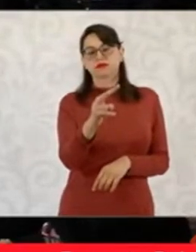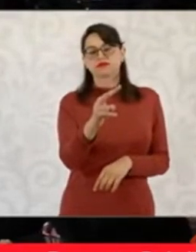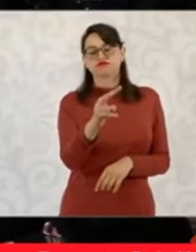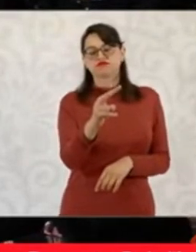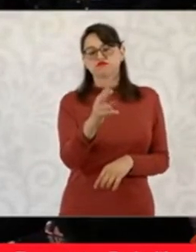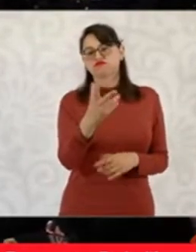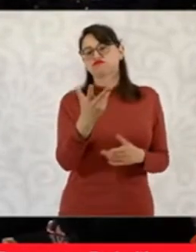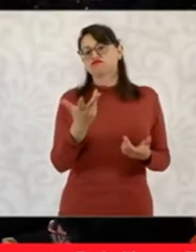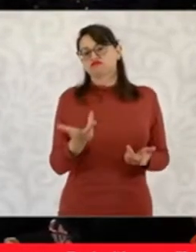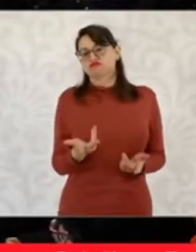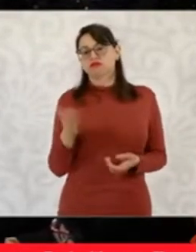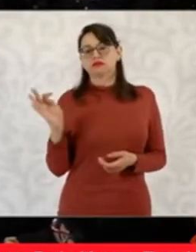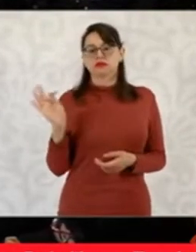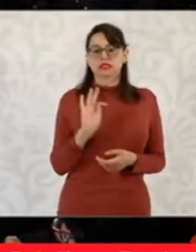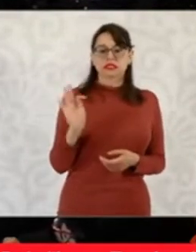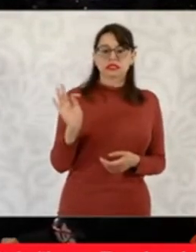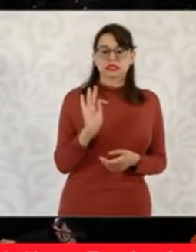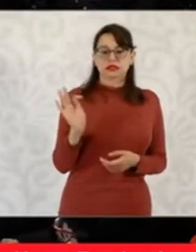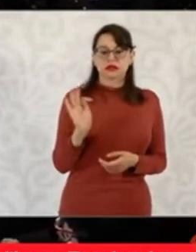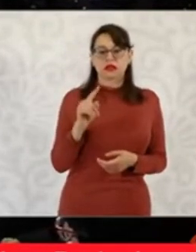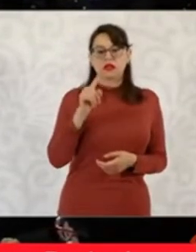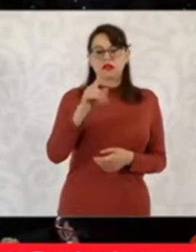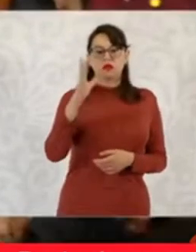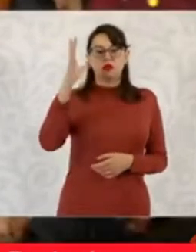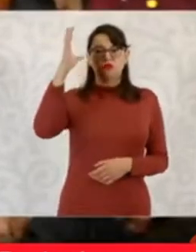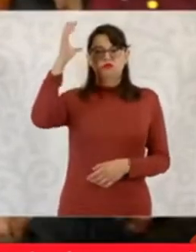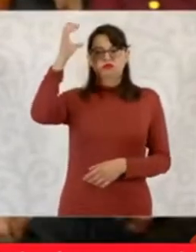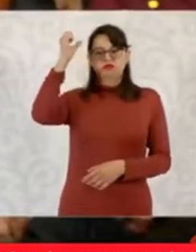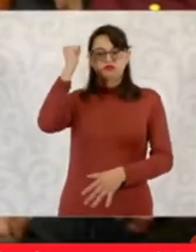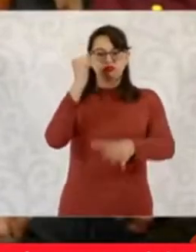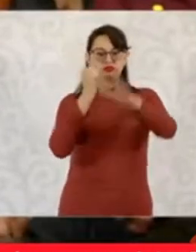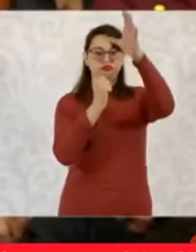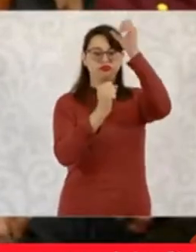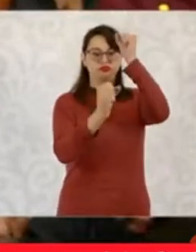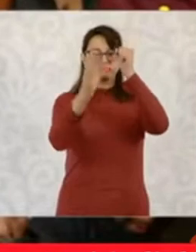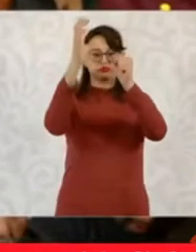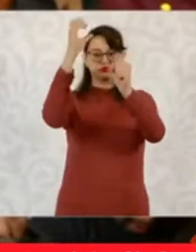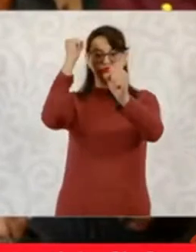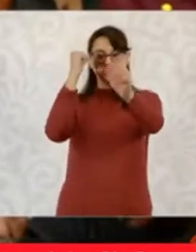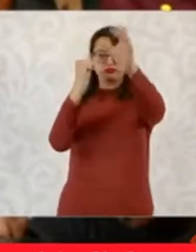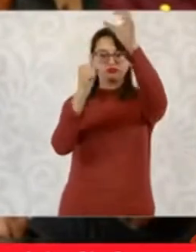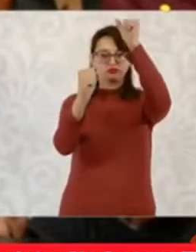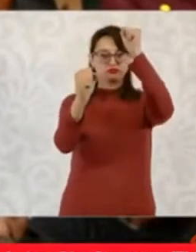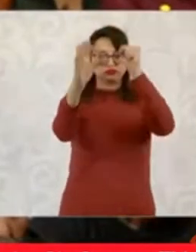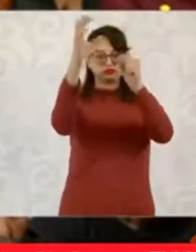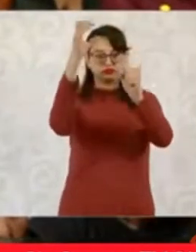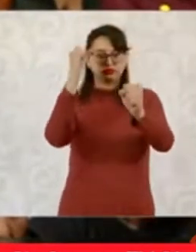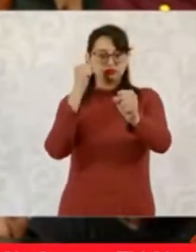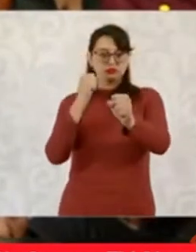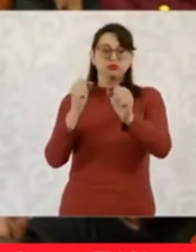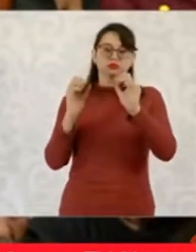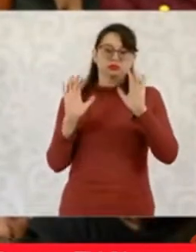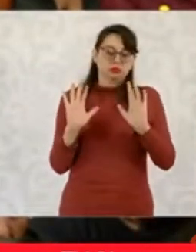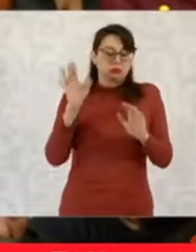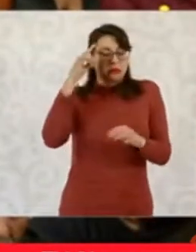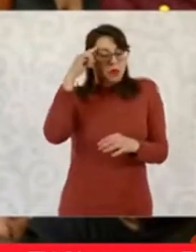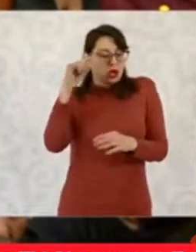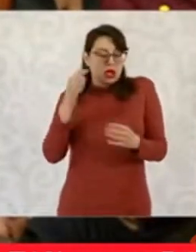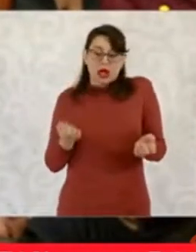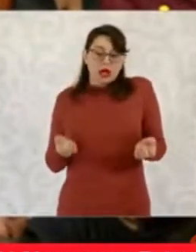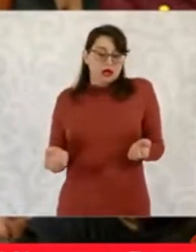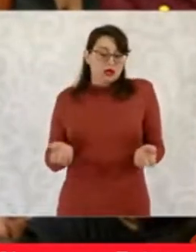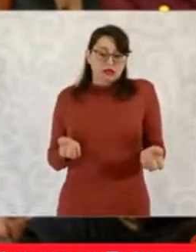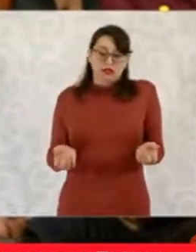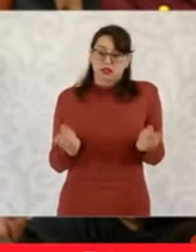que podía ser un tipo pasamano, como o tubos para poder entrenar como